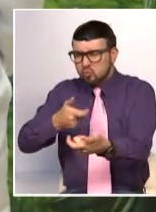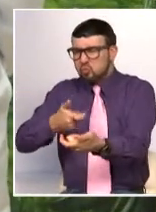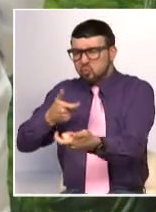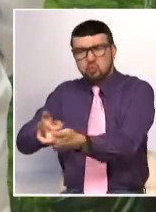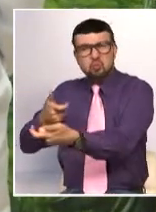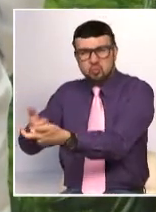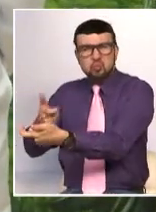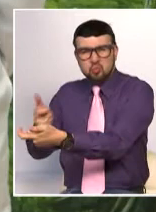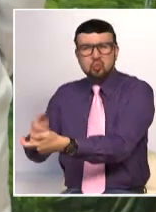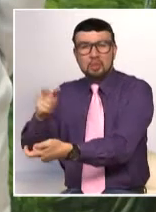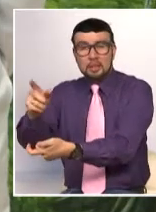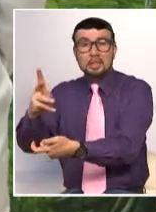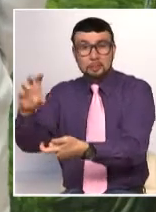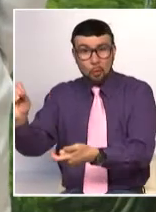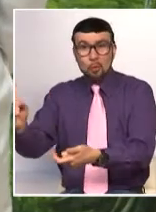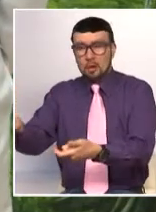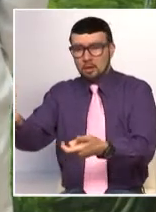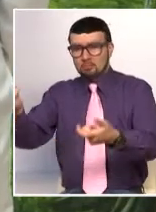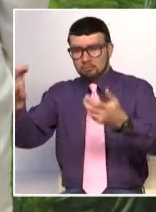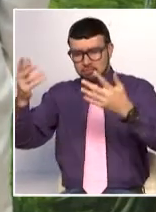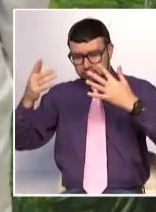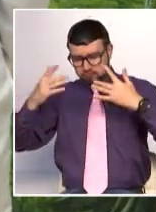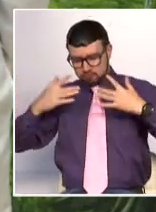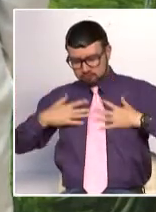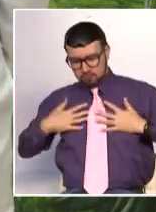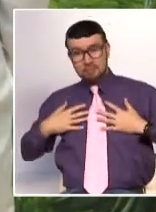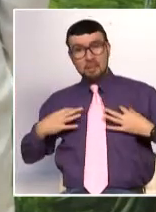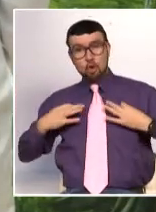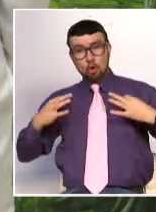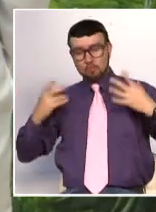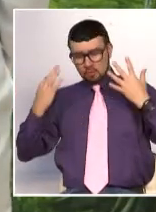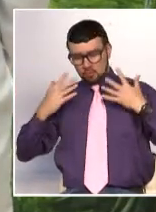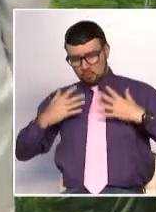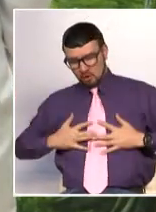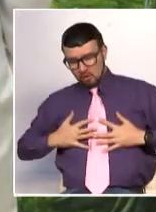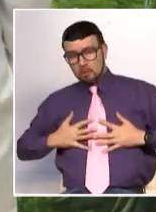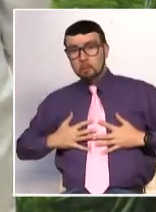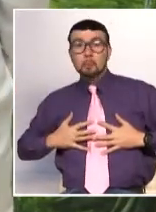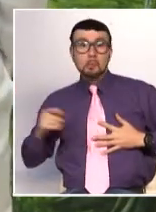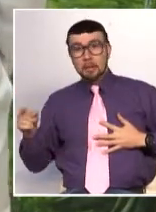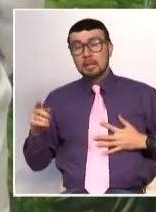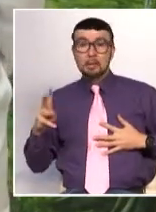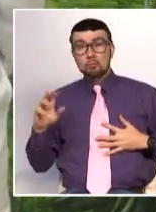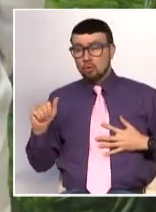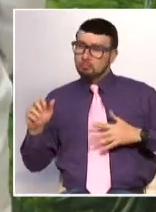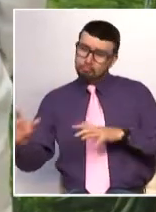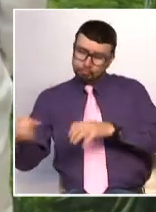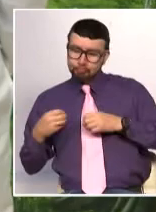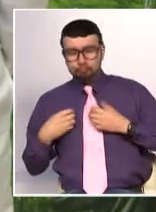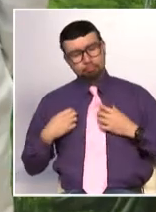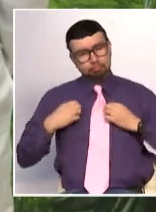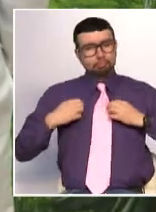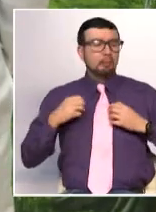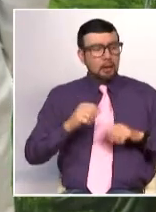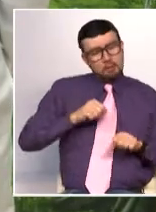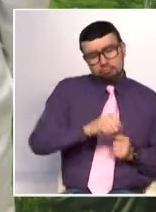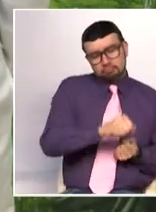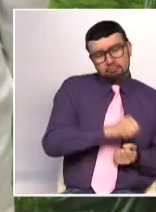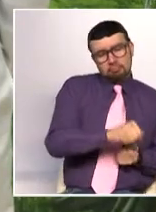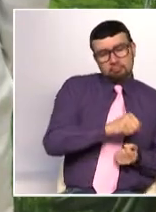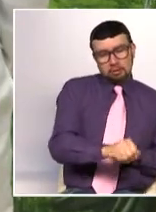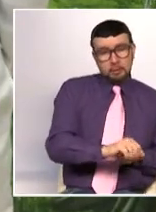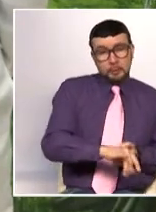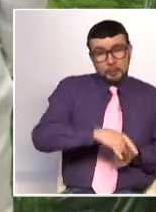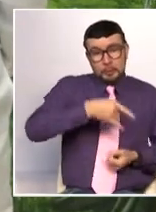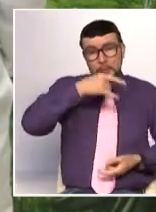agroquímicos en la ropa en sus vestiduras entonces esto llega al hogar ella lava la ropa y allí va a estar expuesta a un factor de riesgo que la va a